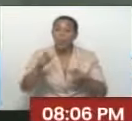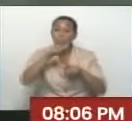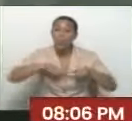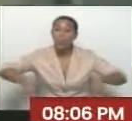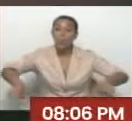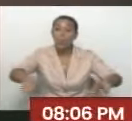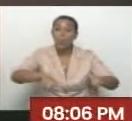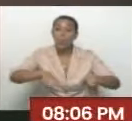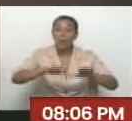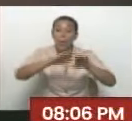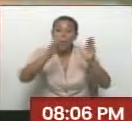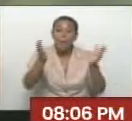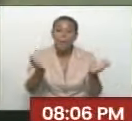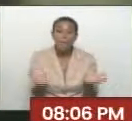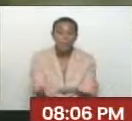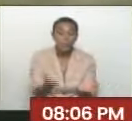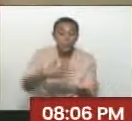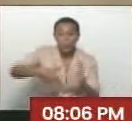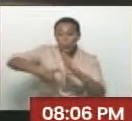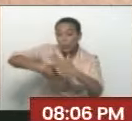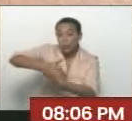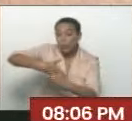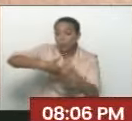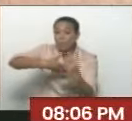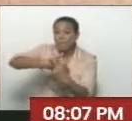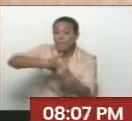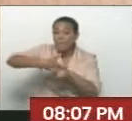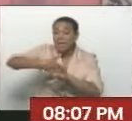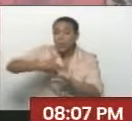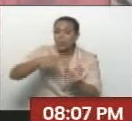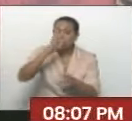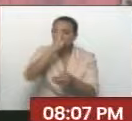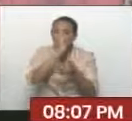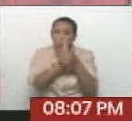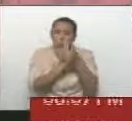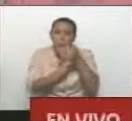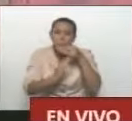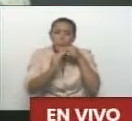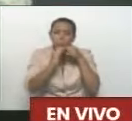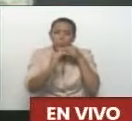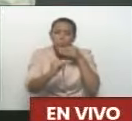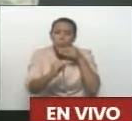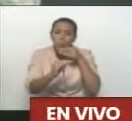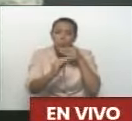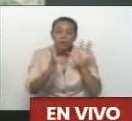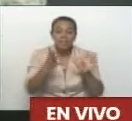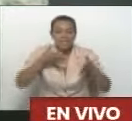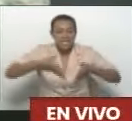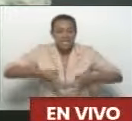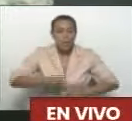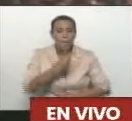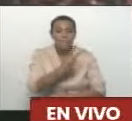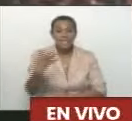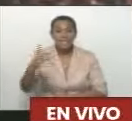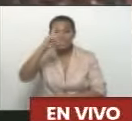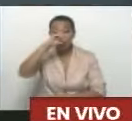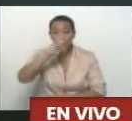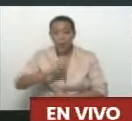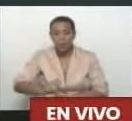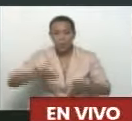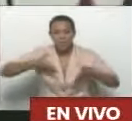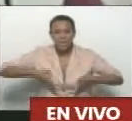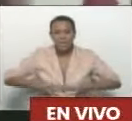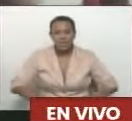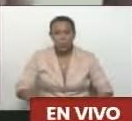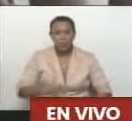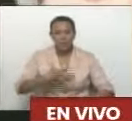del mundo no nacemos para quedarnos quietos, sumisos, obedientes? Nací hace 25 años,